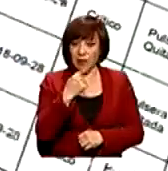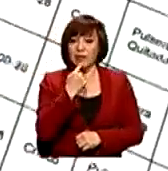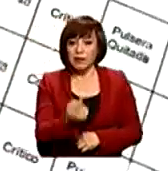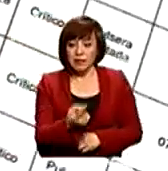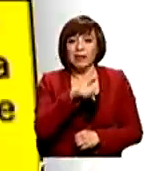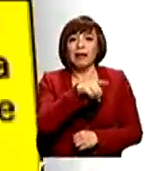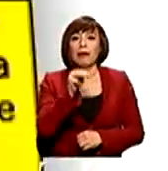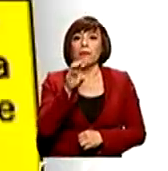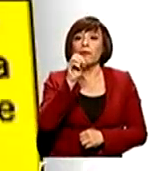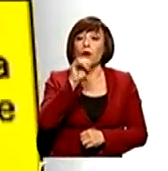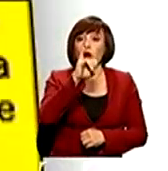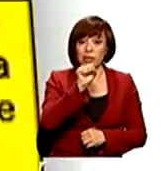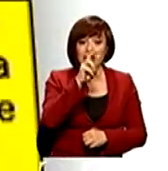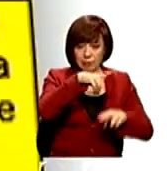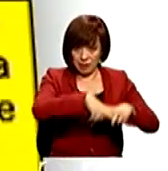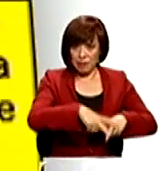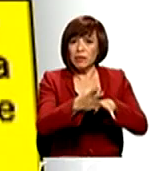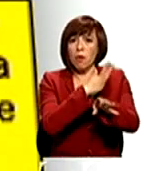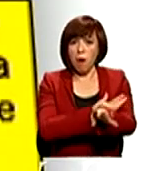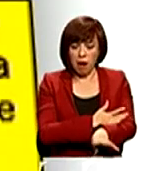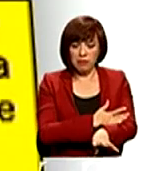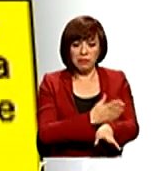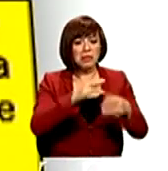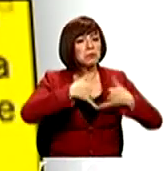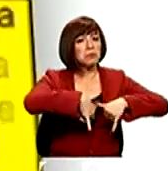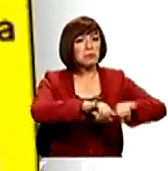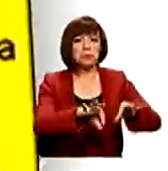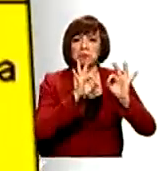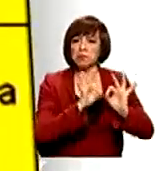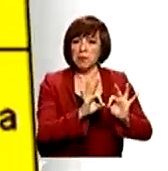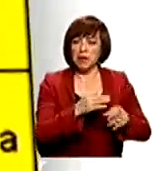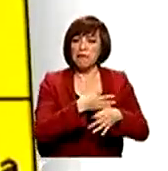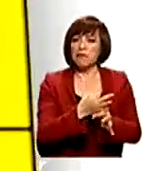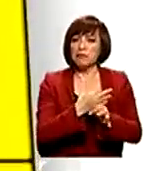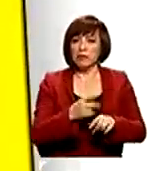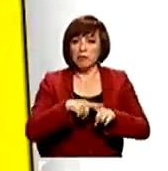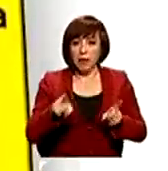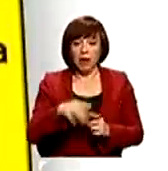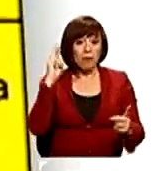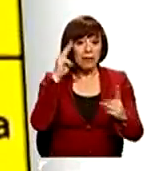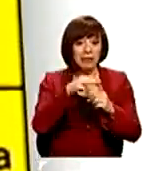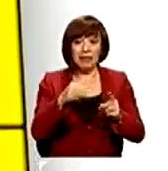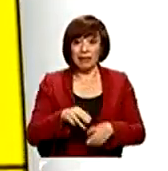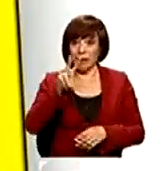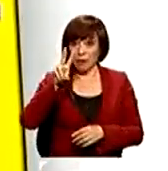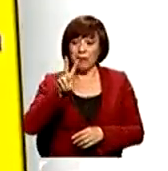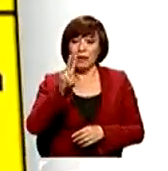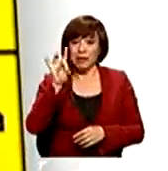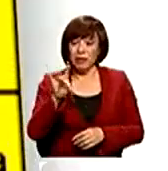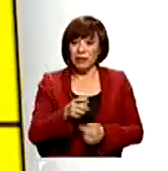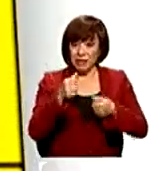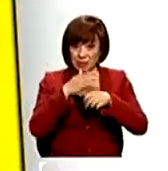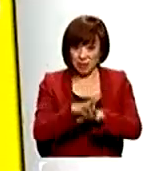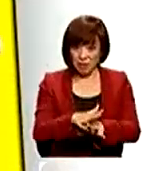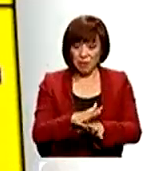la revisión técnica del dispositivo, sin novedades. Erróneamente, el mismo mensaje del 28 de septiembre lo